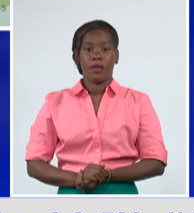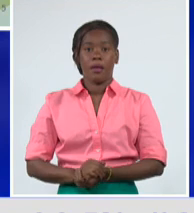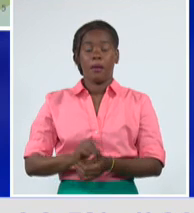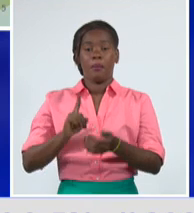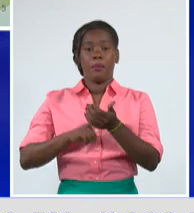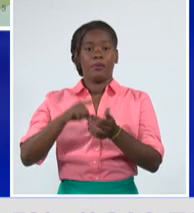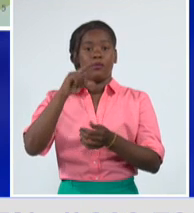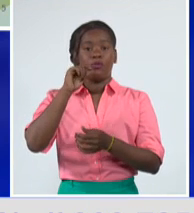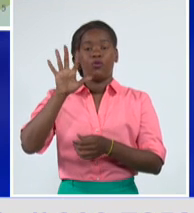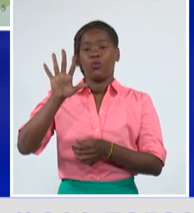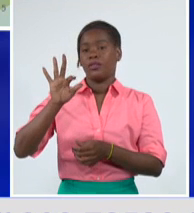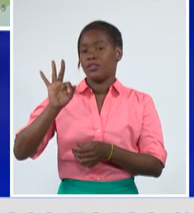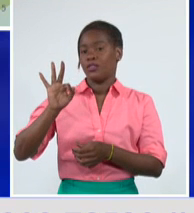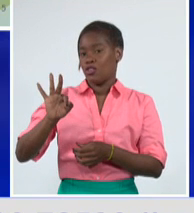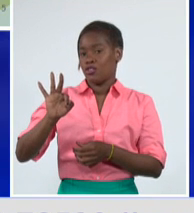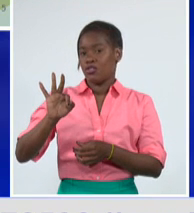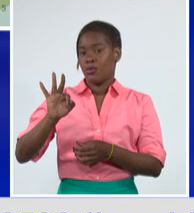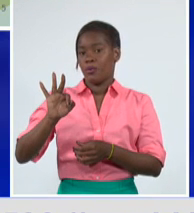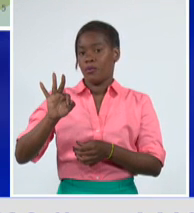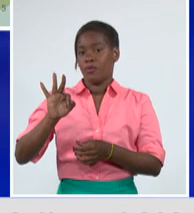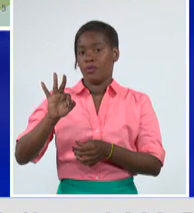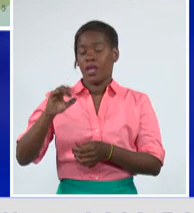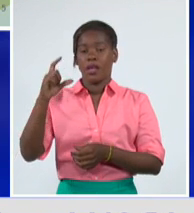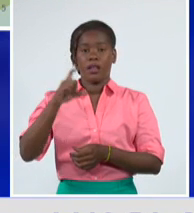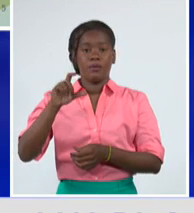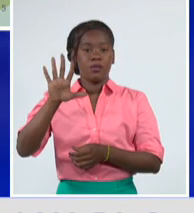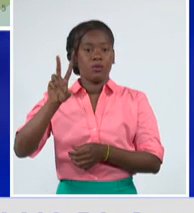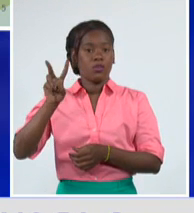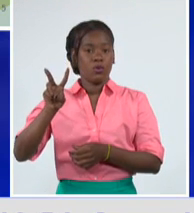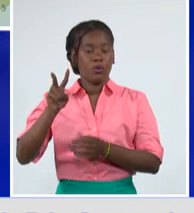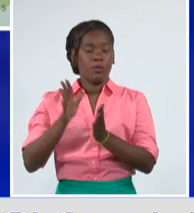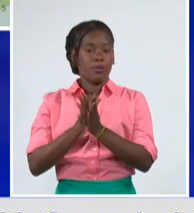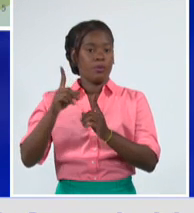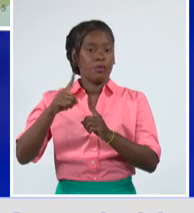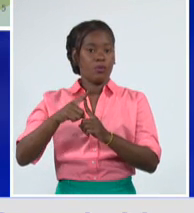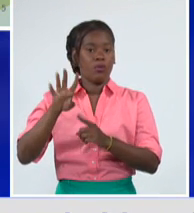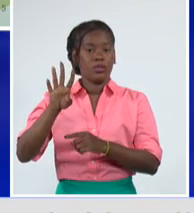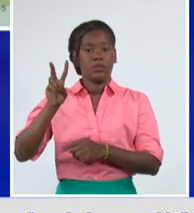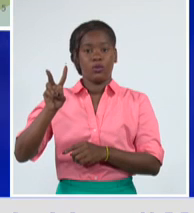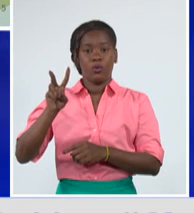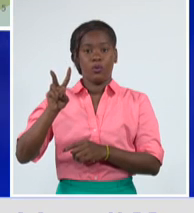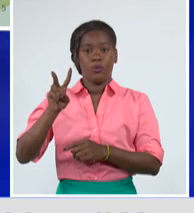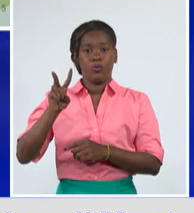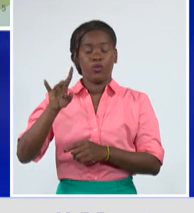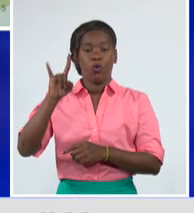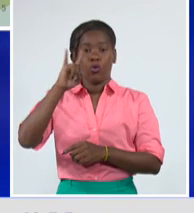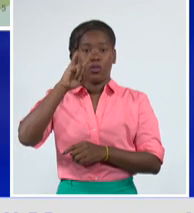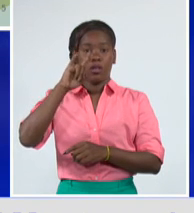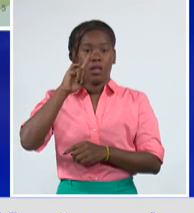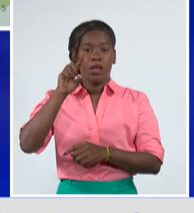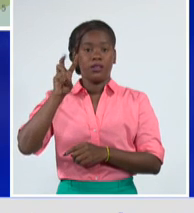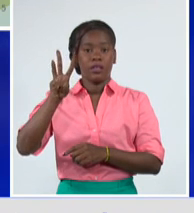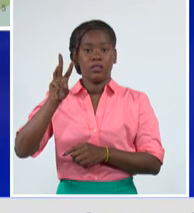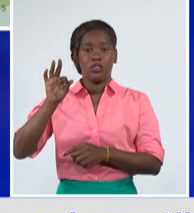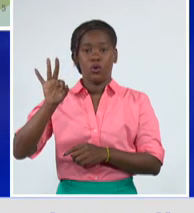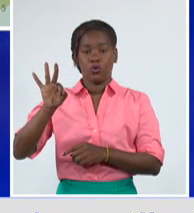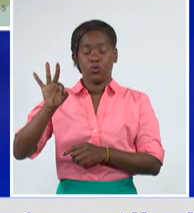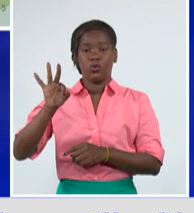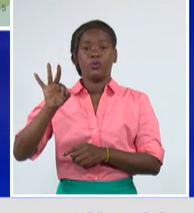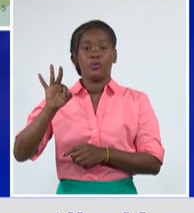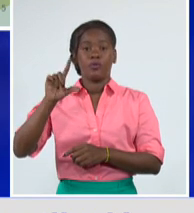Calimete 52, Matanzas 42, Unión de Reyes 38, Cárdenas 37, Limonar